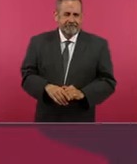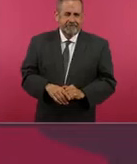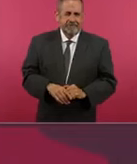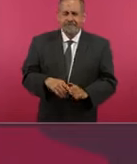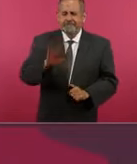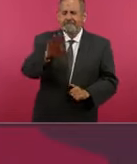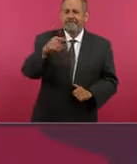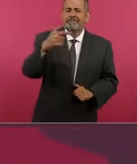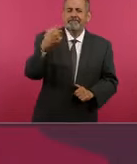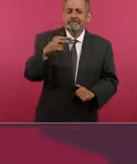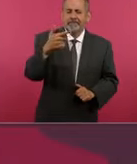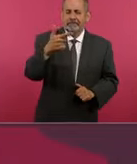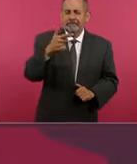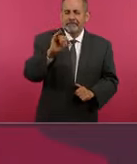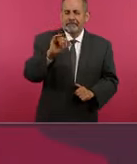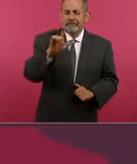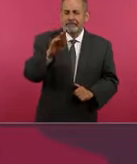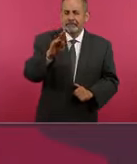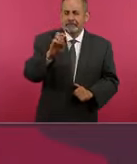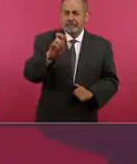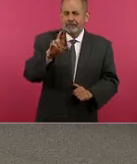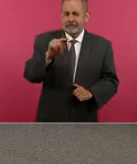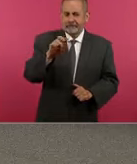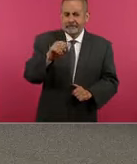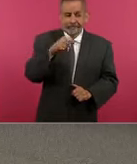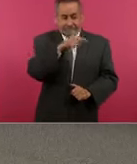Gilberto. Ese